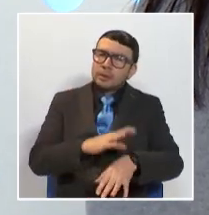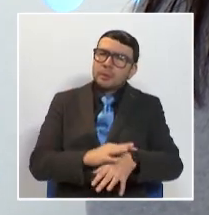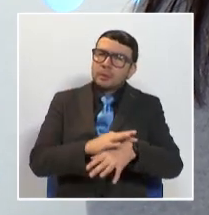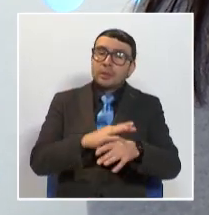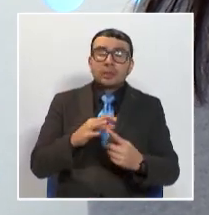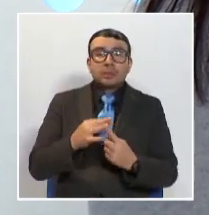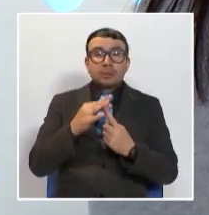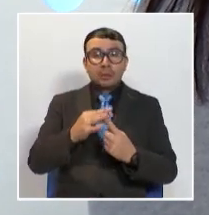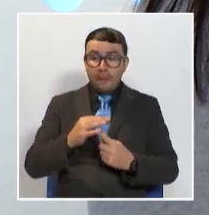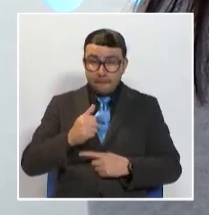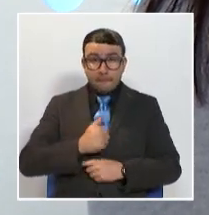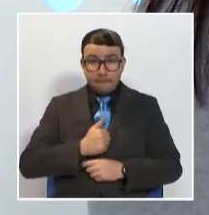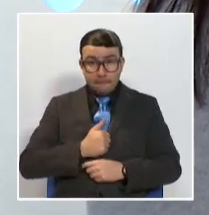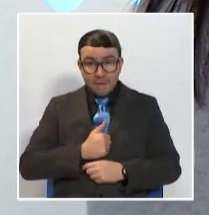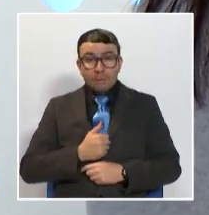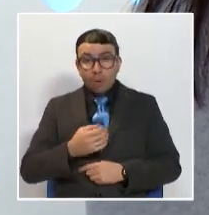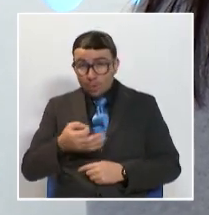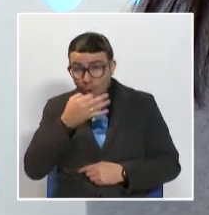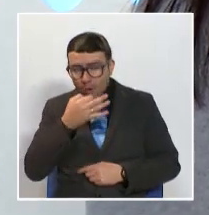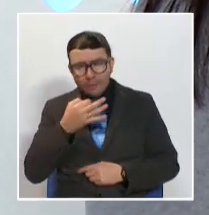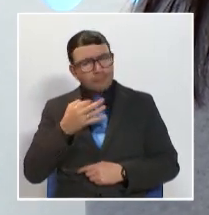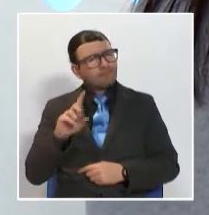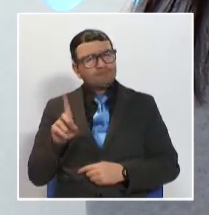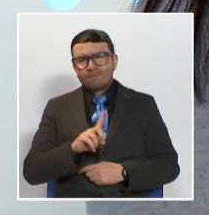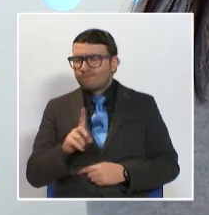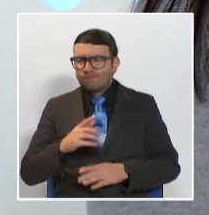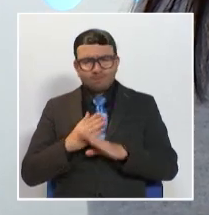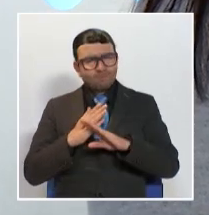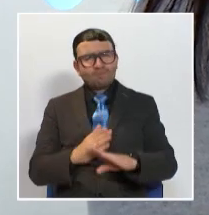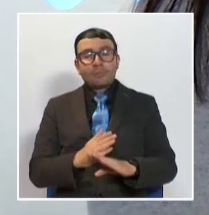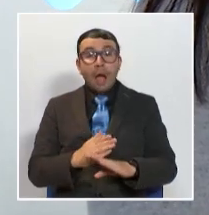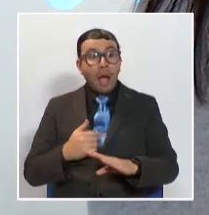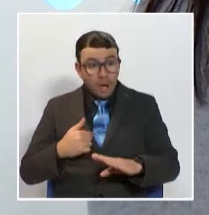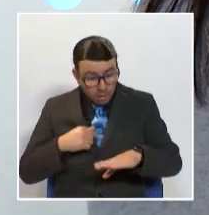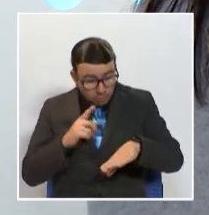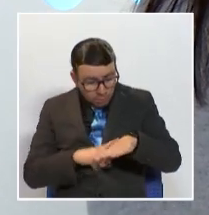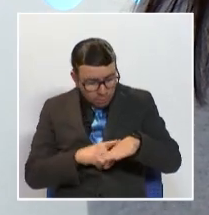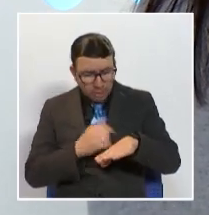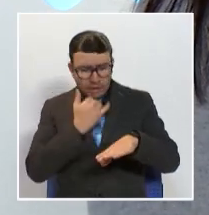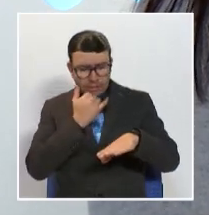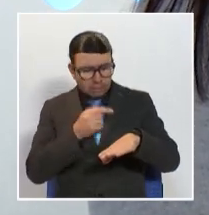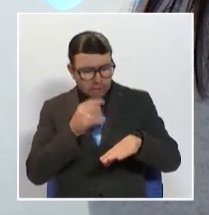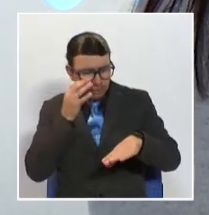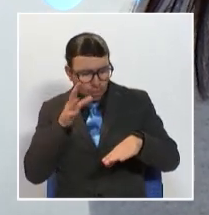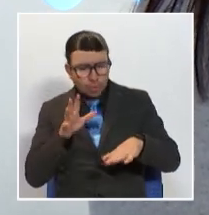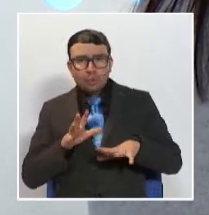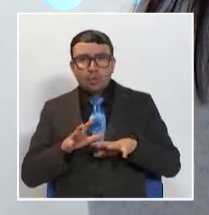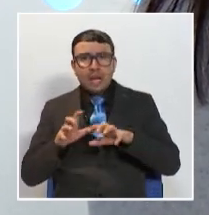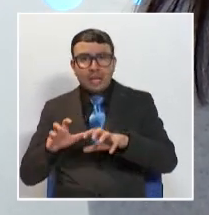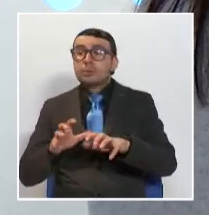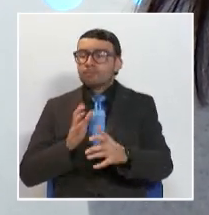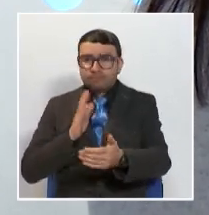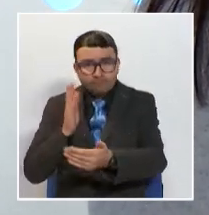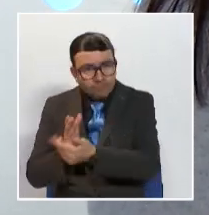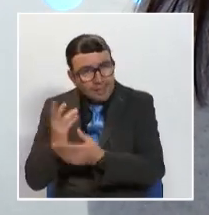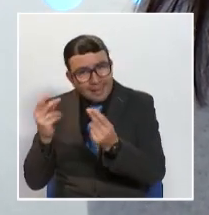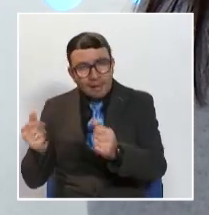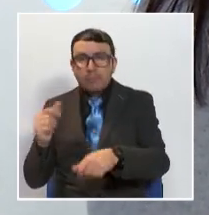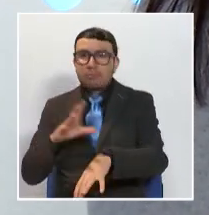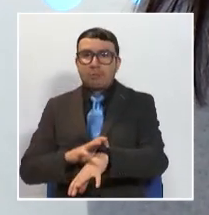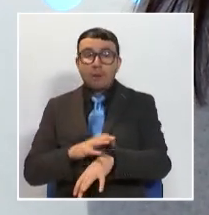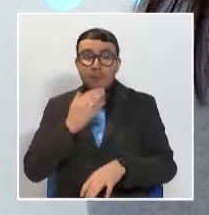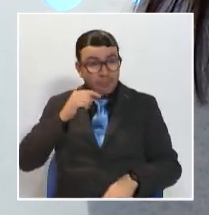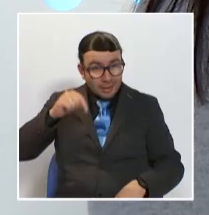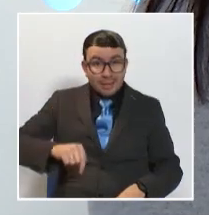no automedicarse, eso es como lo principal, y reconocer a tiempo las lesiones que sugieran cáncer de piel. Estamos en una zona geográfica donde